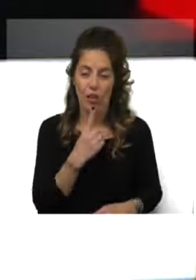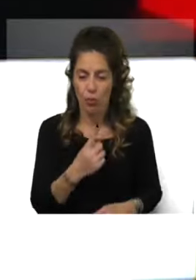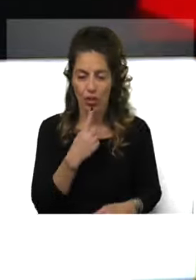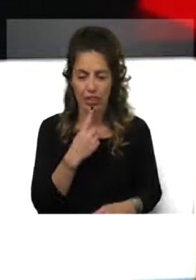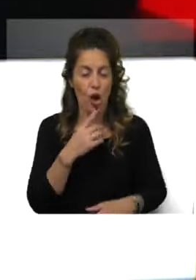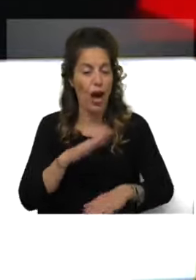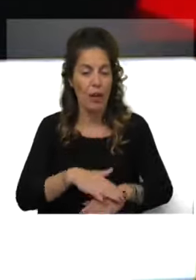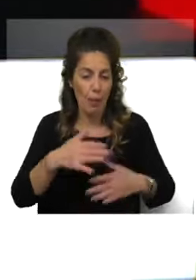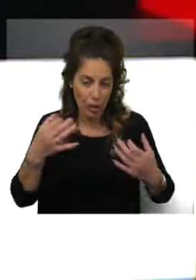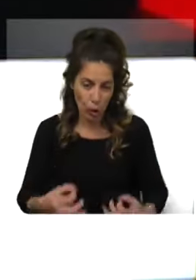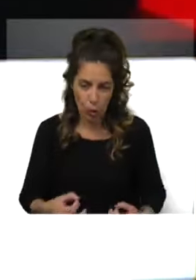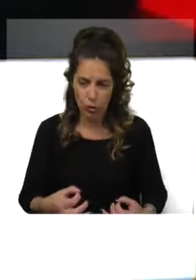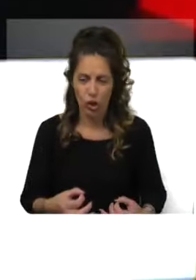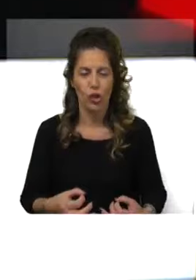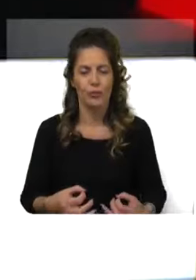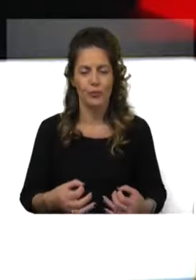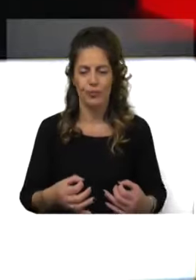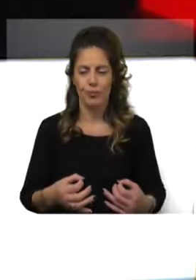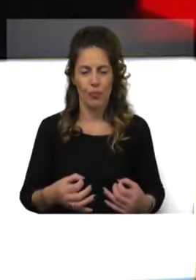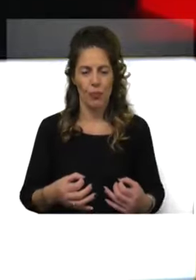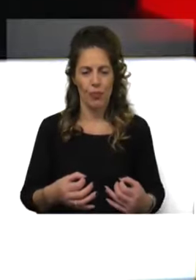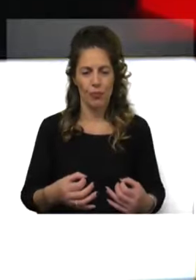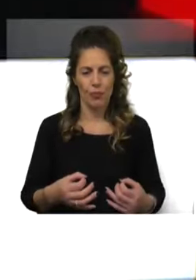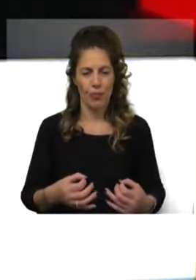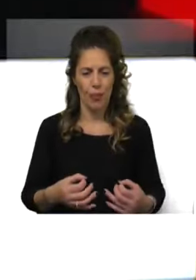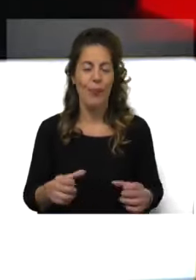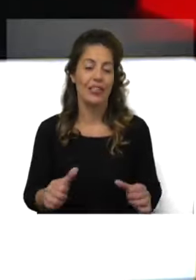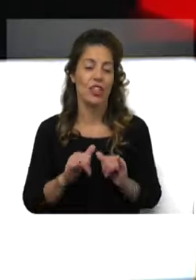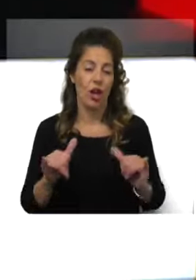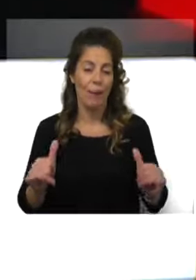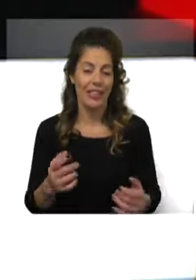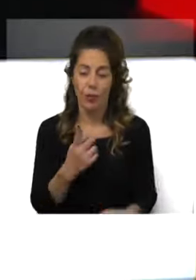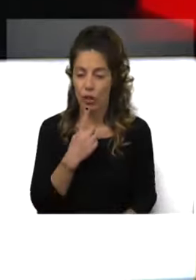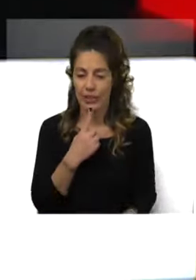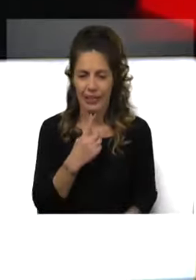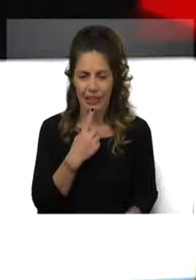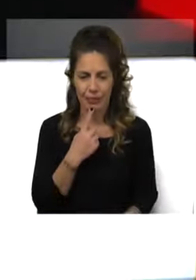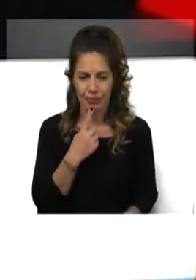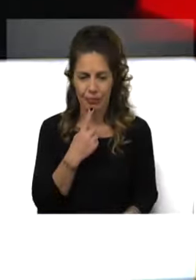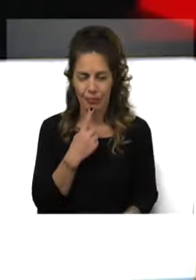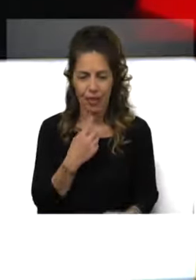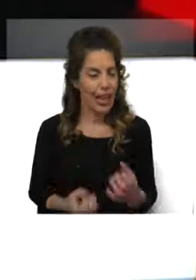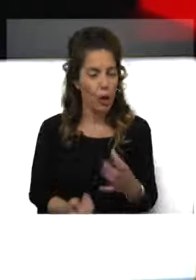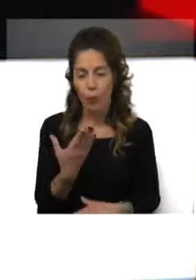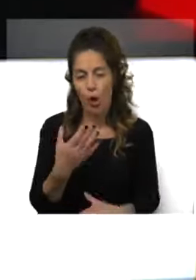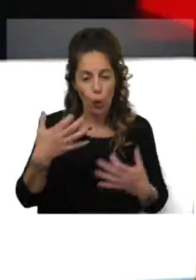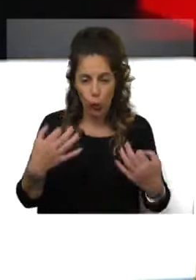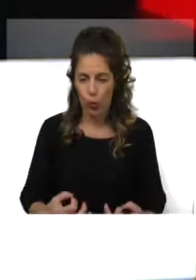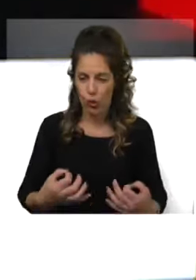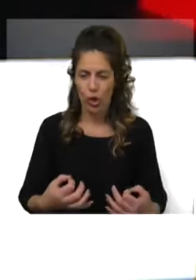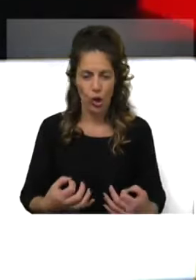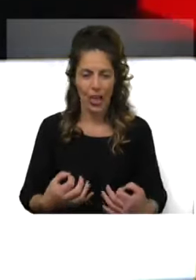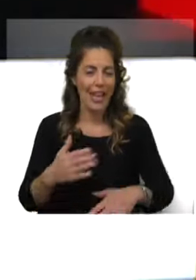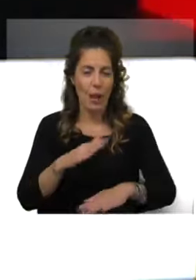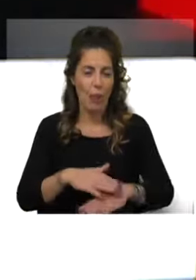en la parte netamente de eh campaña política no es decir haber irrumpido este en